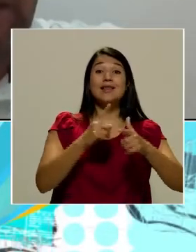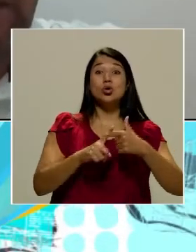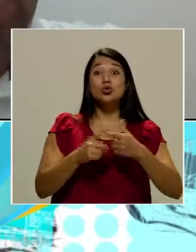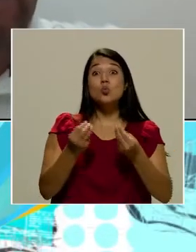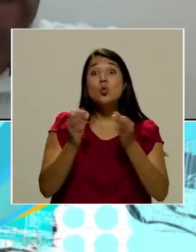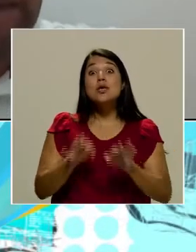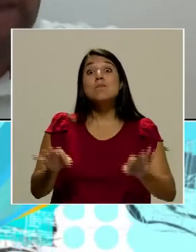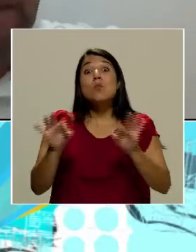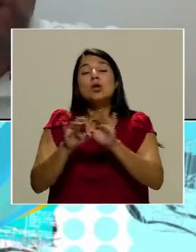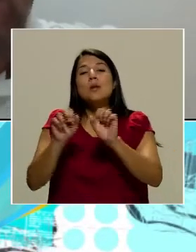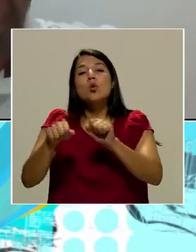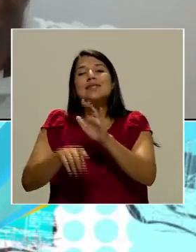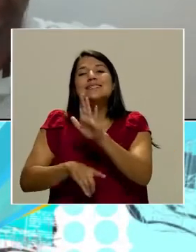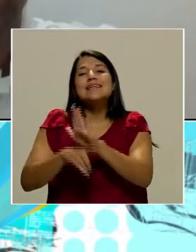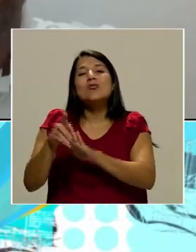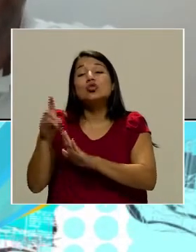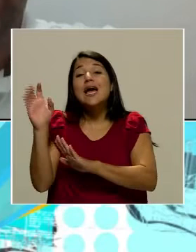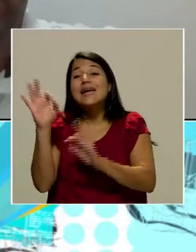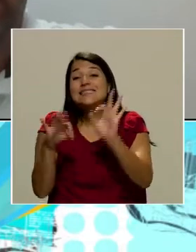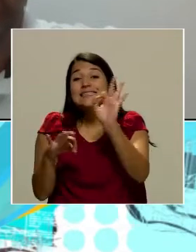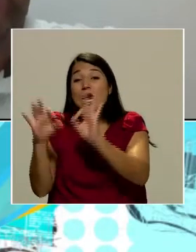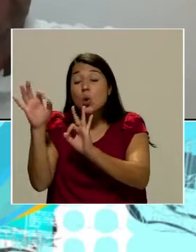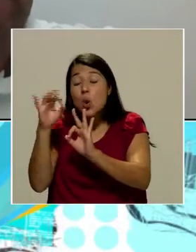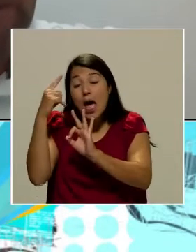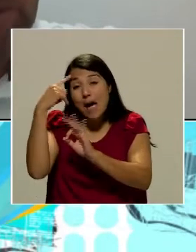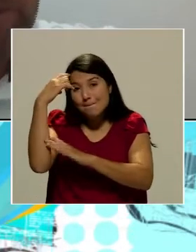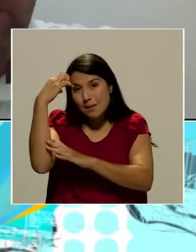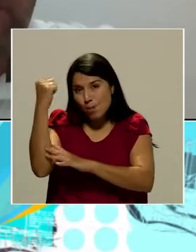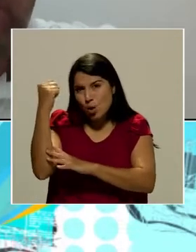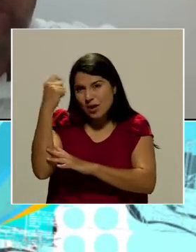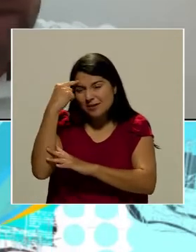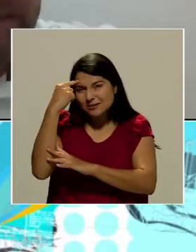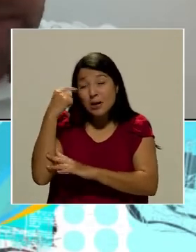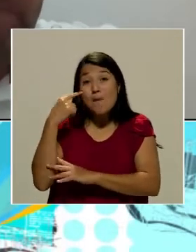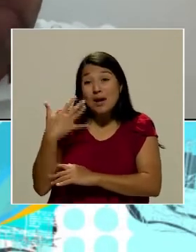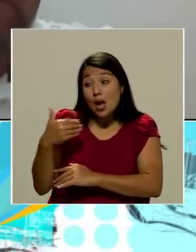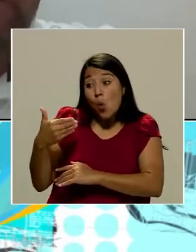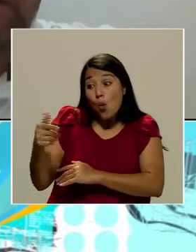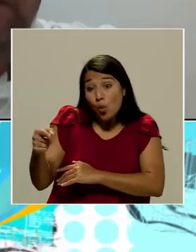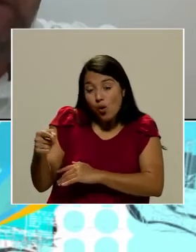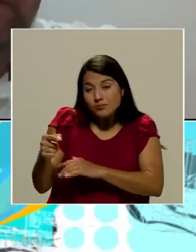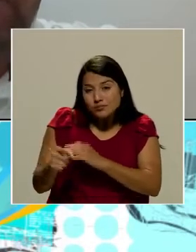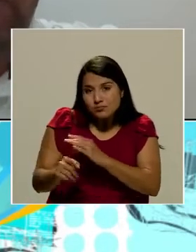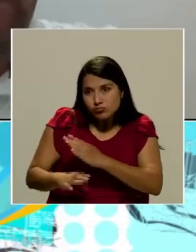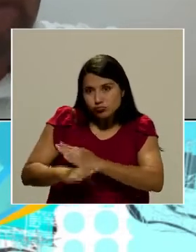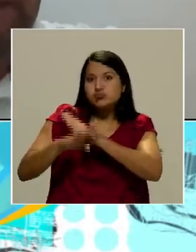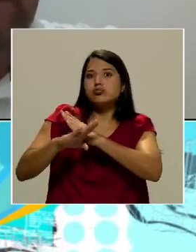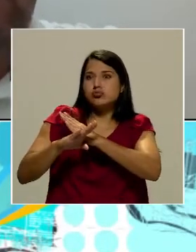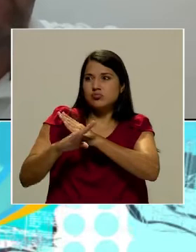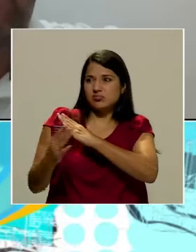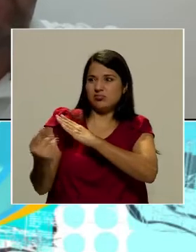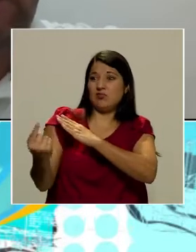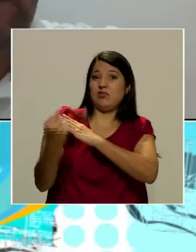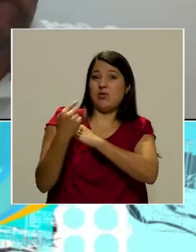memoria para que cuando se enfrentan con el virus en el campo, rápidamente